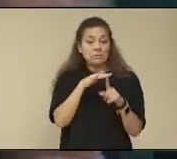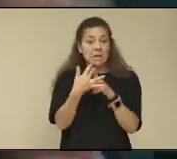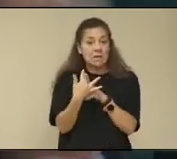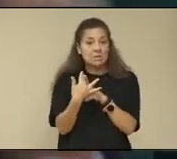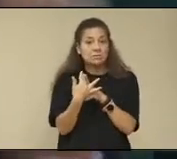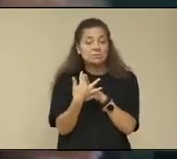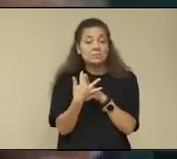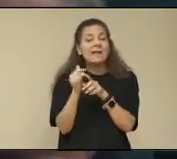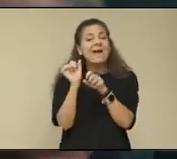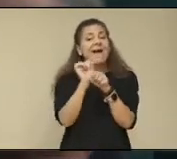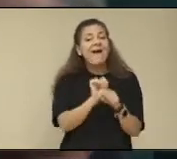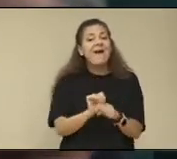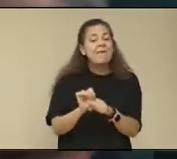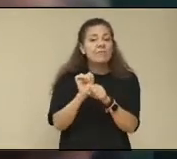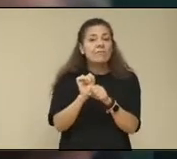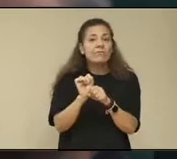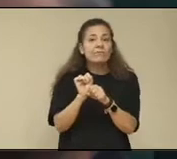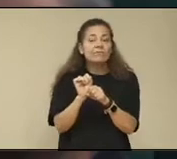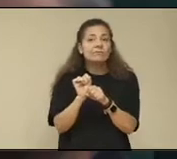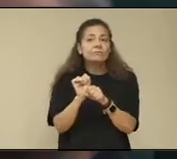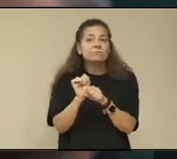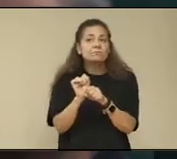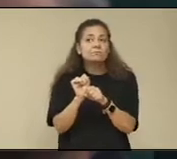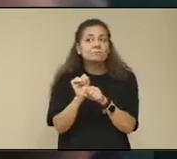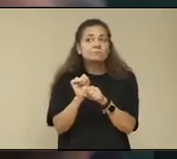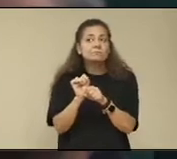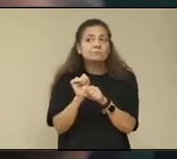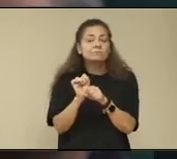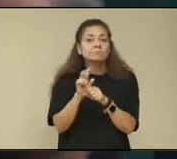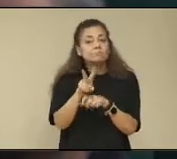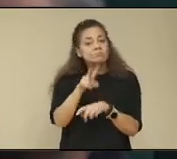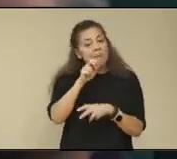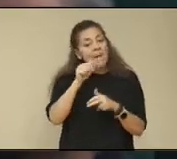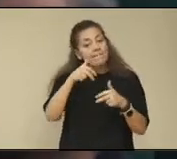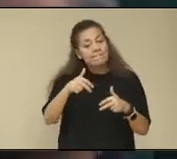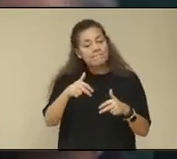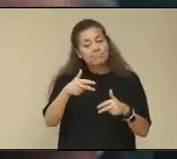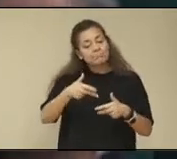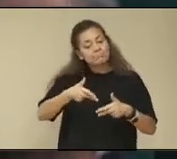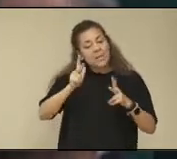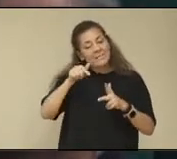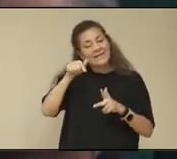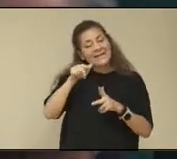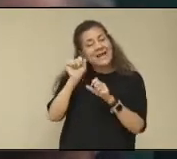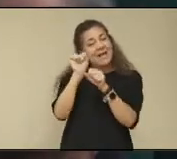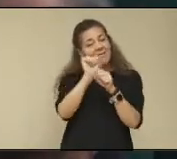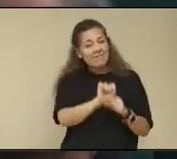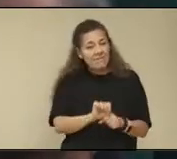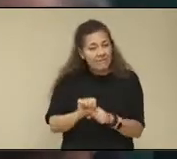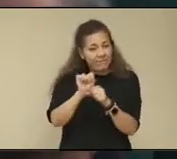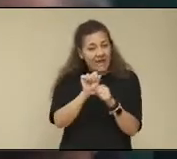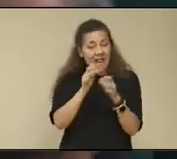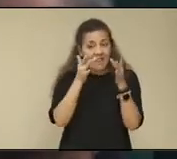la inmunidad intranasal, desde luego, permite obtener esta inmunidad esterilizante que no solo nos protege